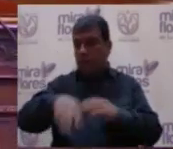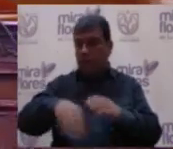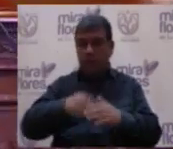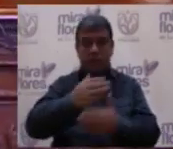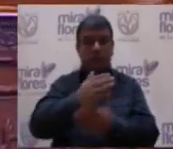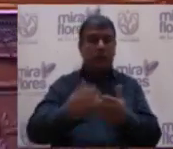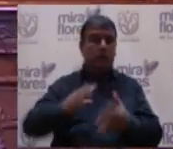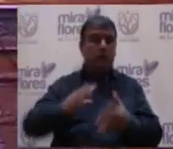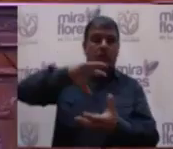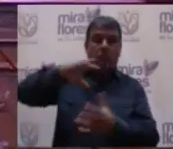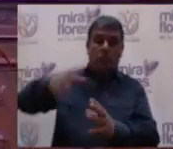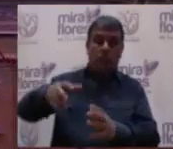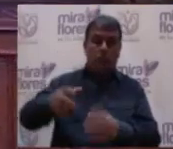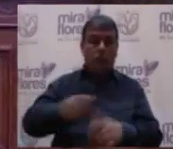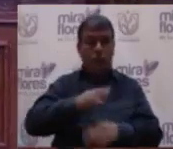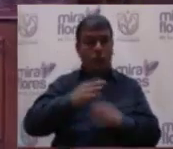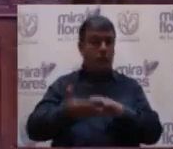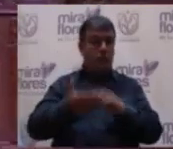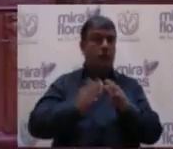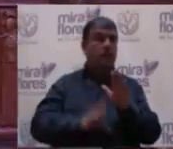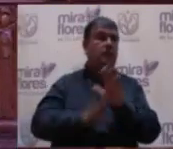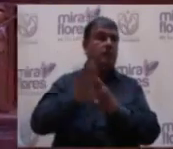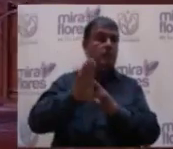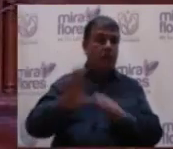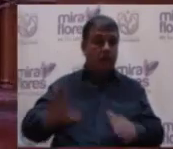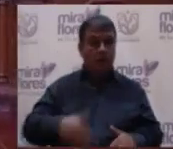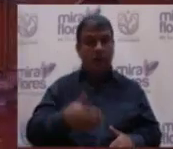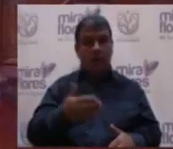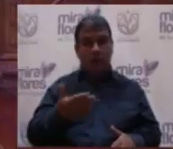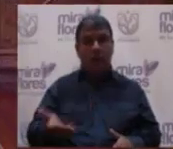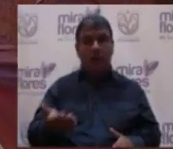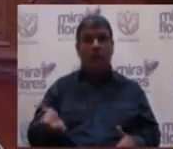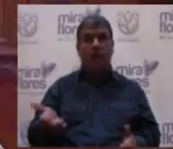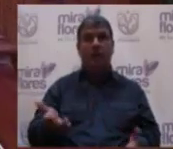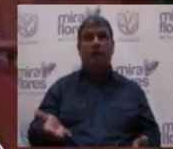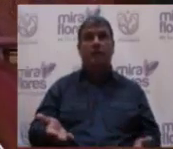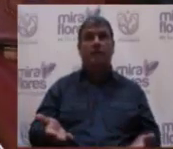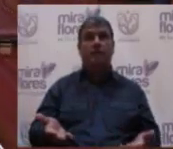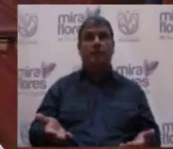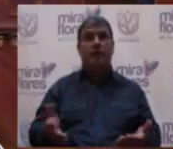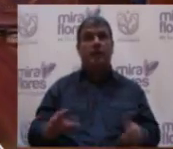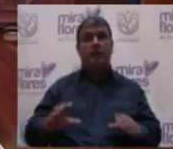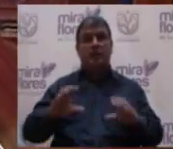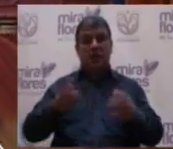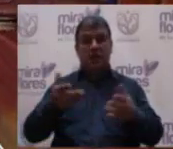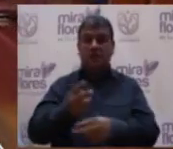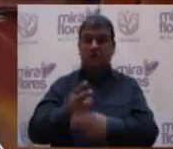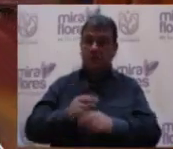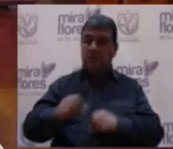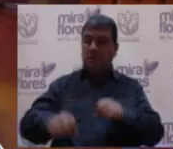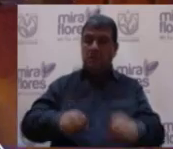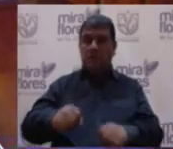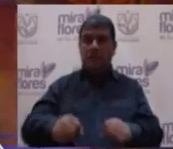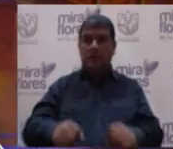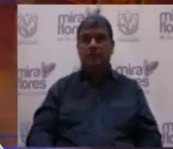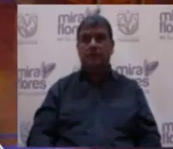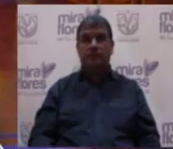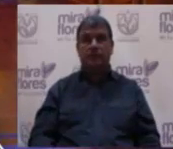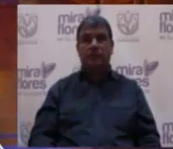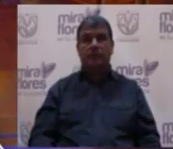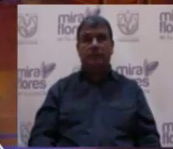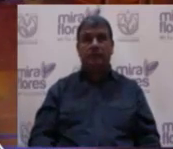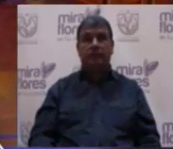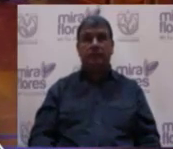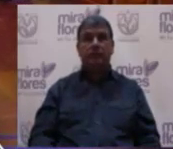del mundo existen, en todas las ciudades desarrolladas, existen estos tipos de préstamos de bicicletas.